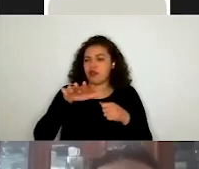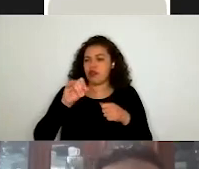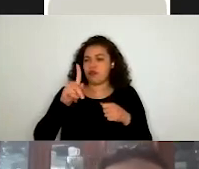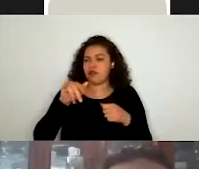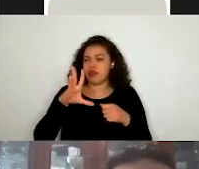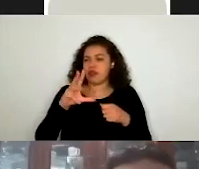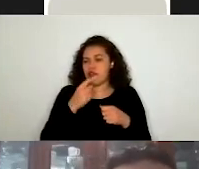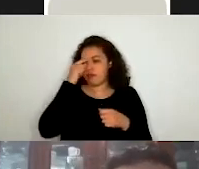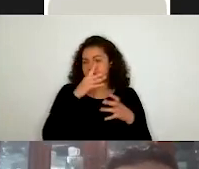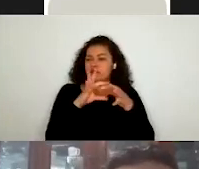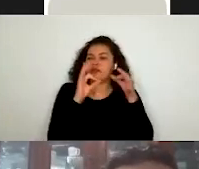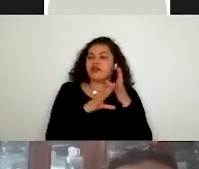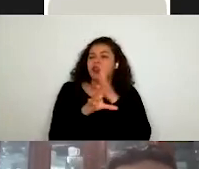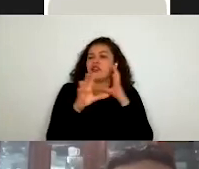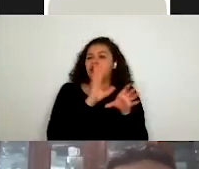descripción de estos elementos.